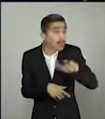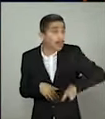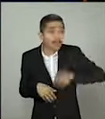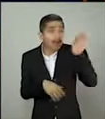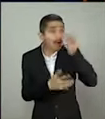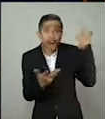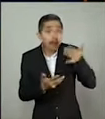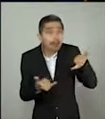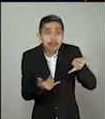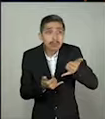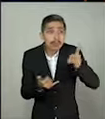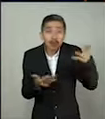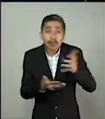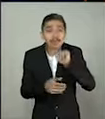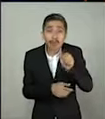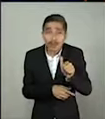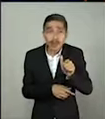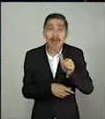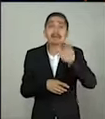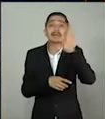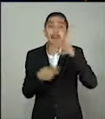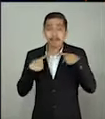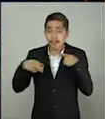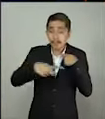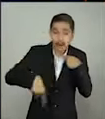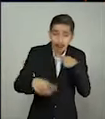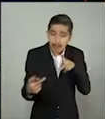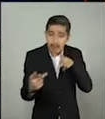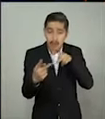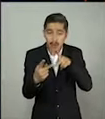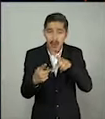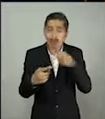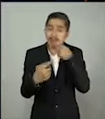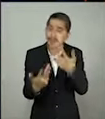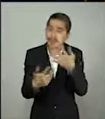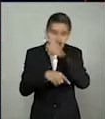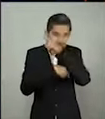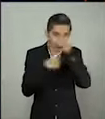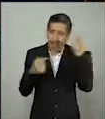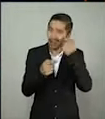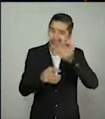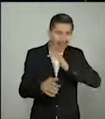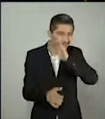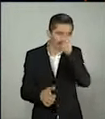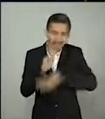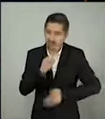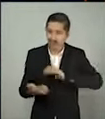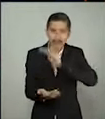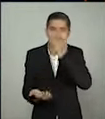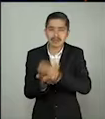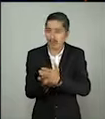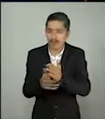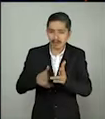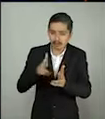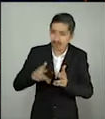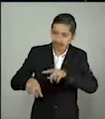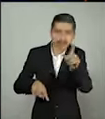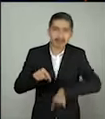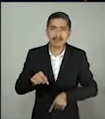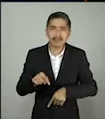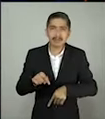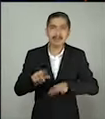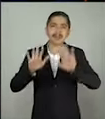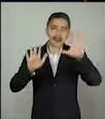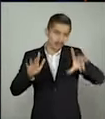gente coincide con nosotros en la necesidad de poner fin a este tema lo antes posible, nosotros como gobierno del